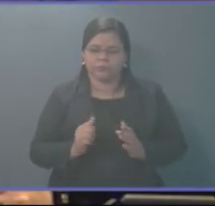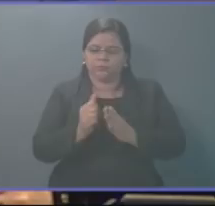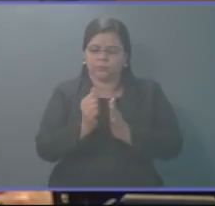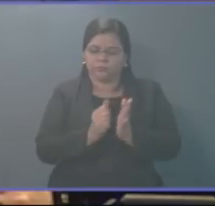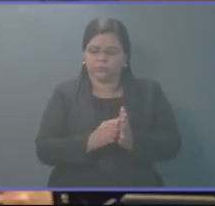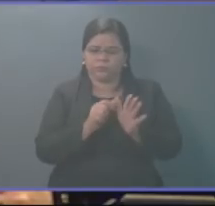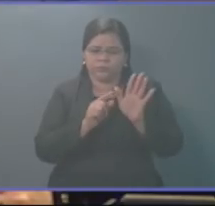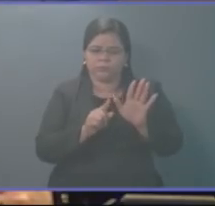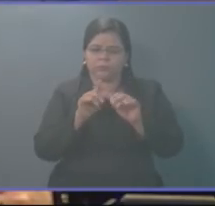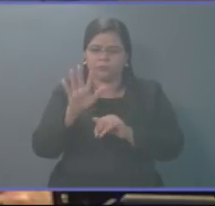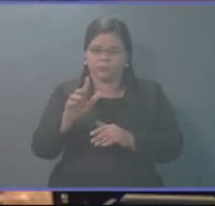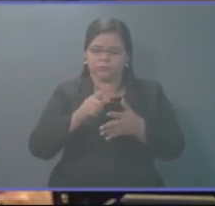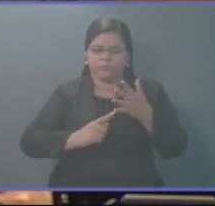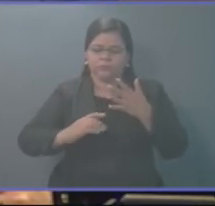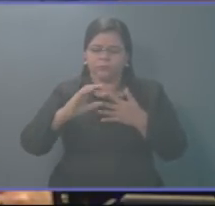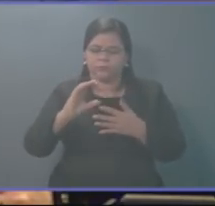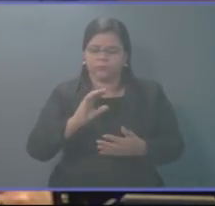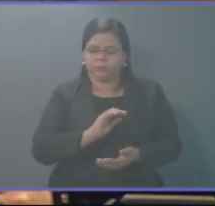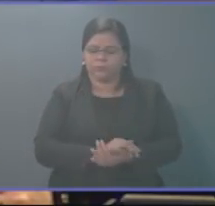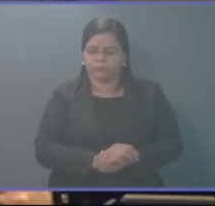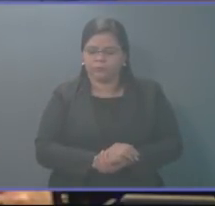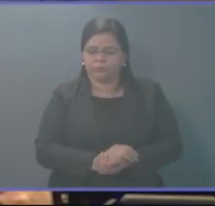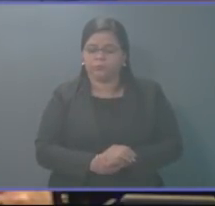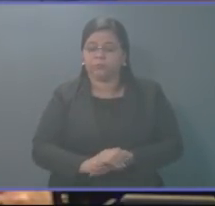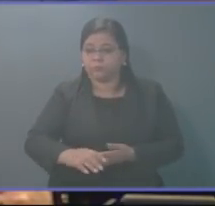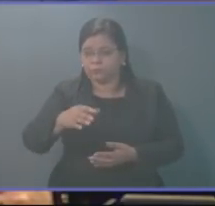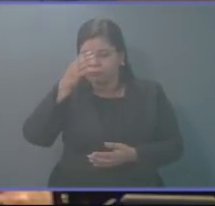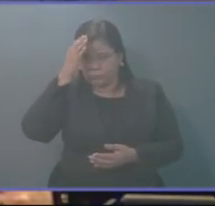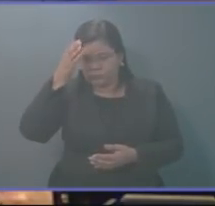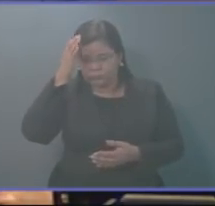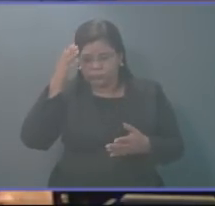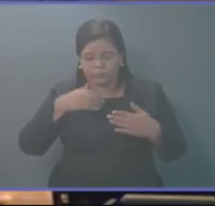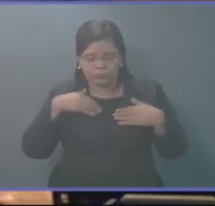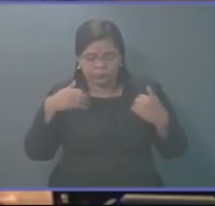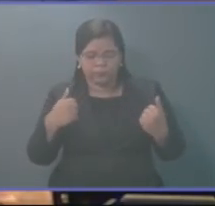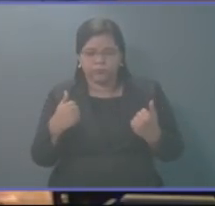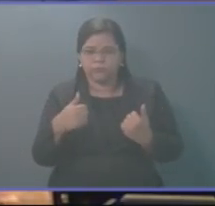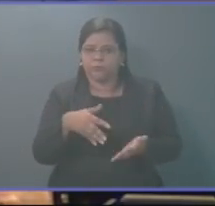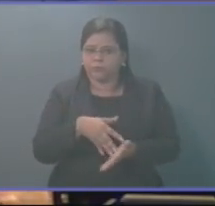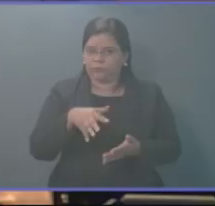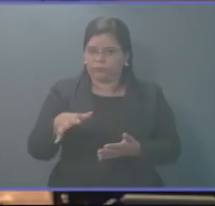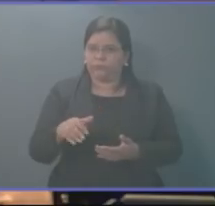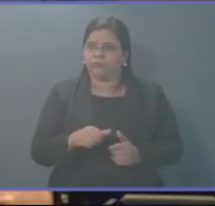Artículo 65 de la Constitución. Define la salud como un bien público.